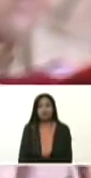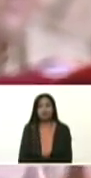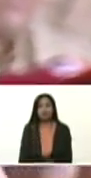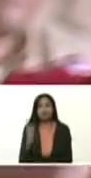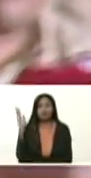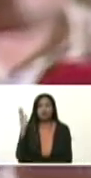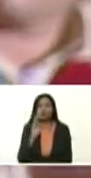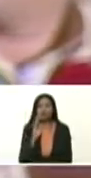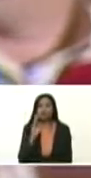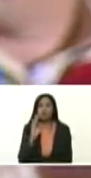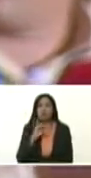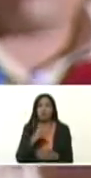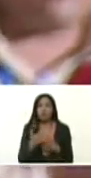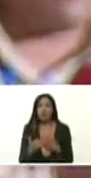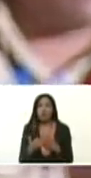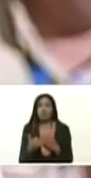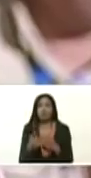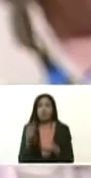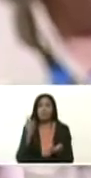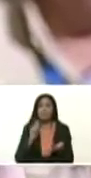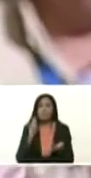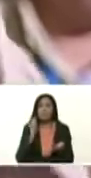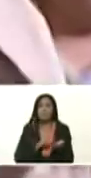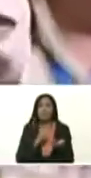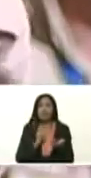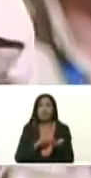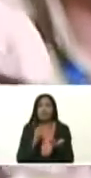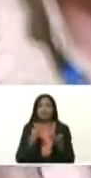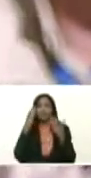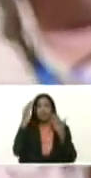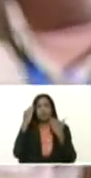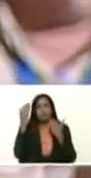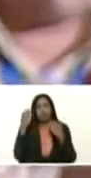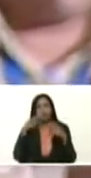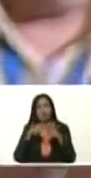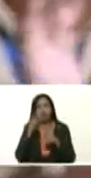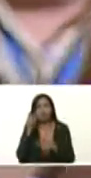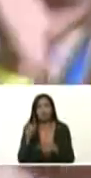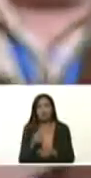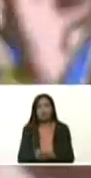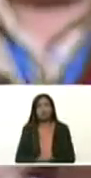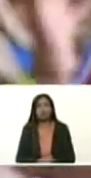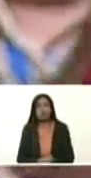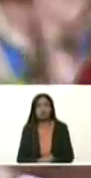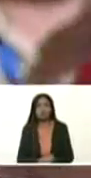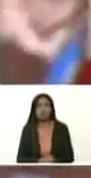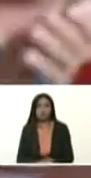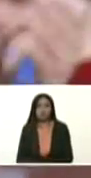de Plantebriqueta, Ferrominera. Correcto. Saludo a la gente ferrominera.